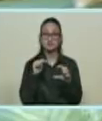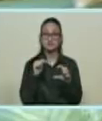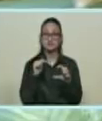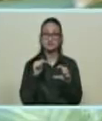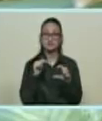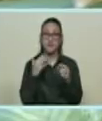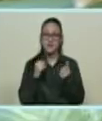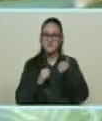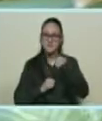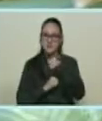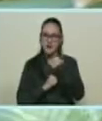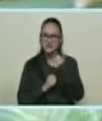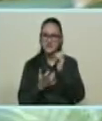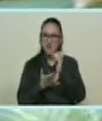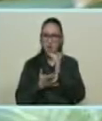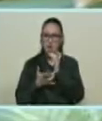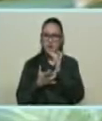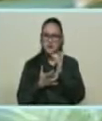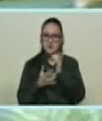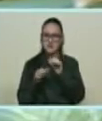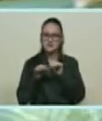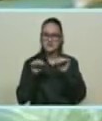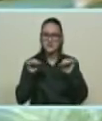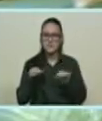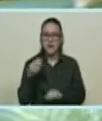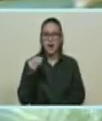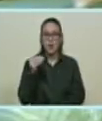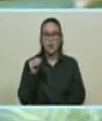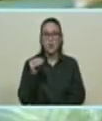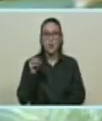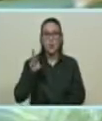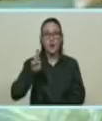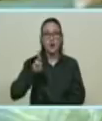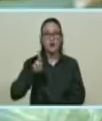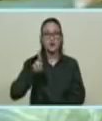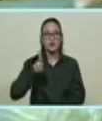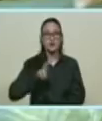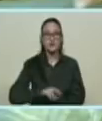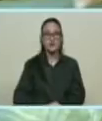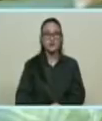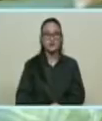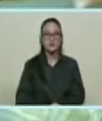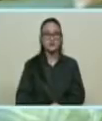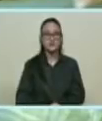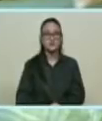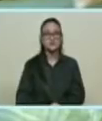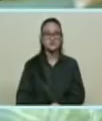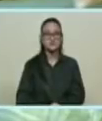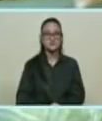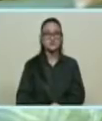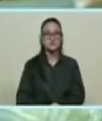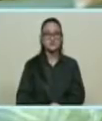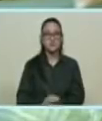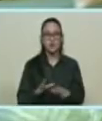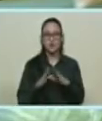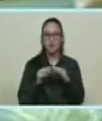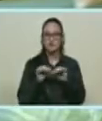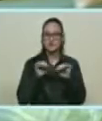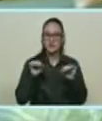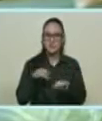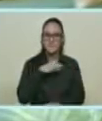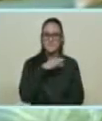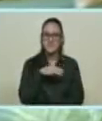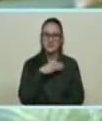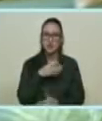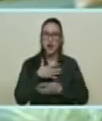tenemos la base tecnológica, el sistema QR para todo lo que tiene que ver con el sistema de